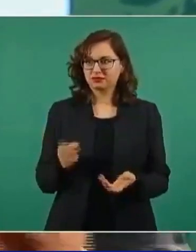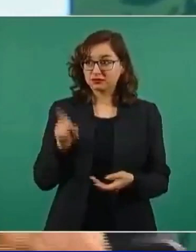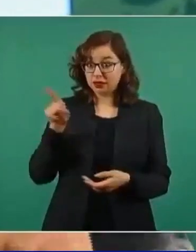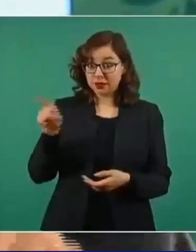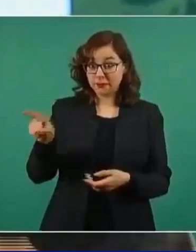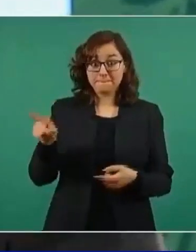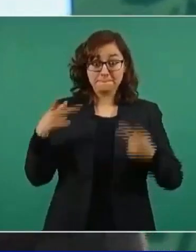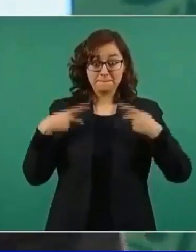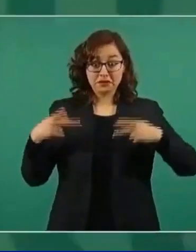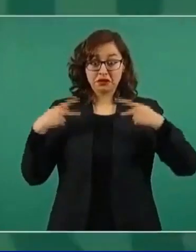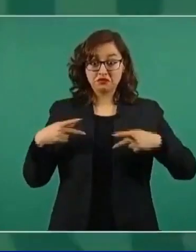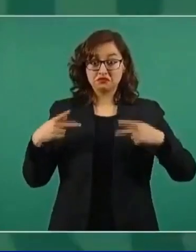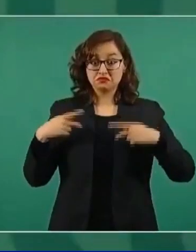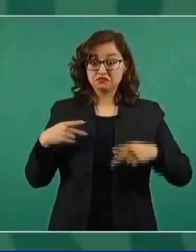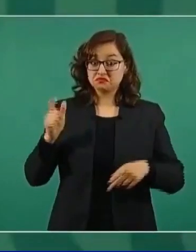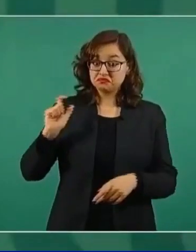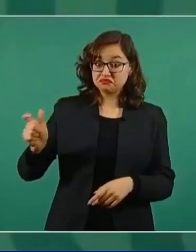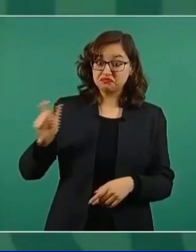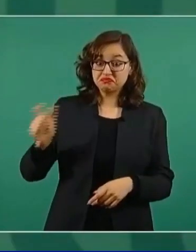dinero,